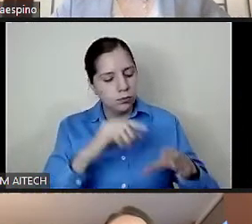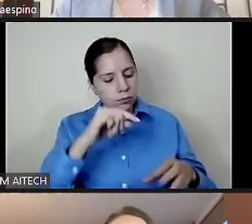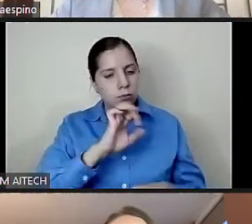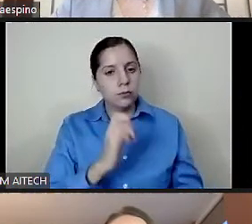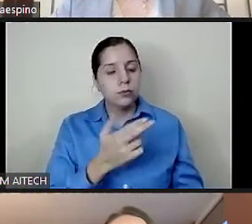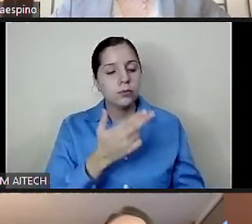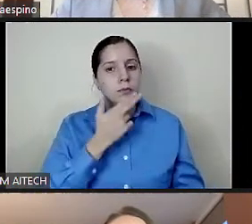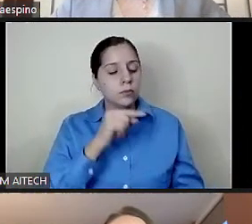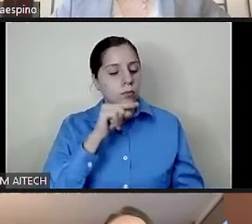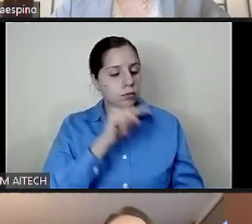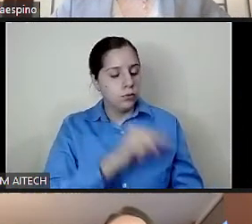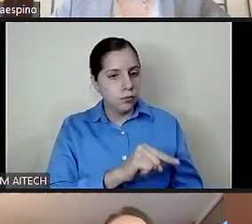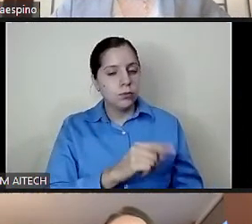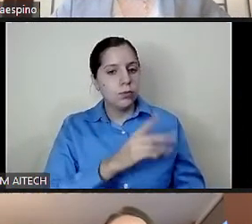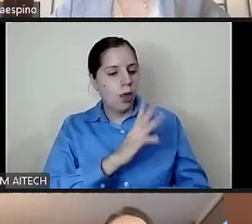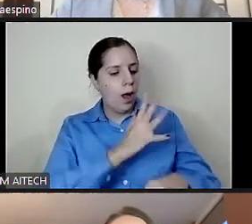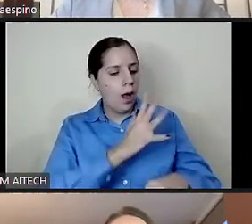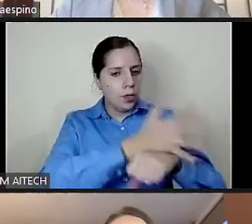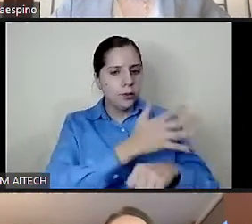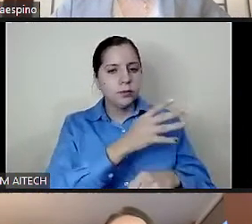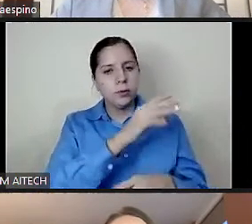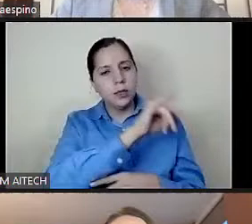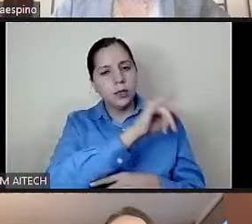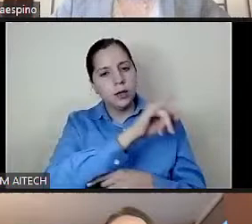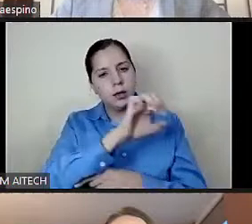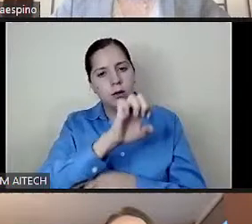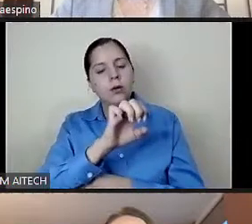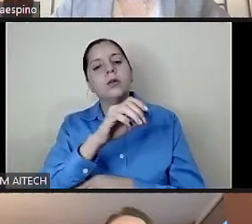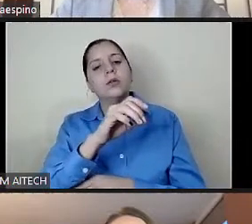relativo al procedimiento sancionador ordinario de clave